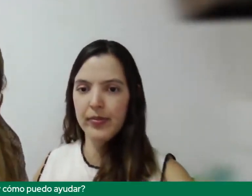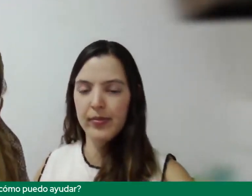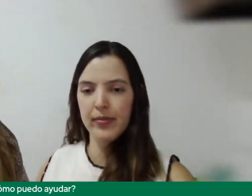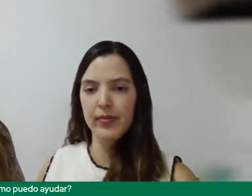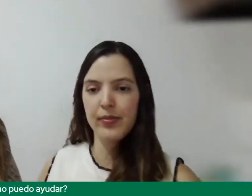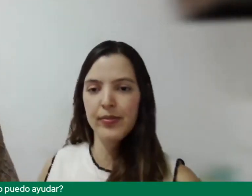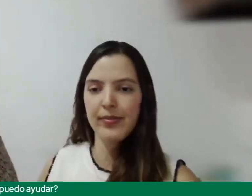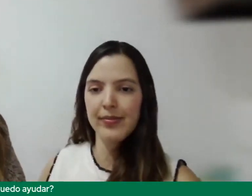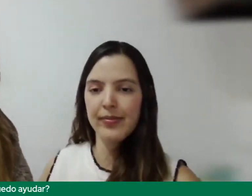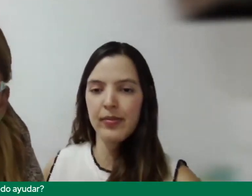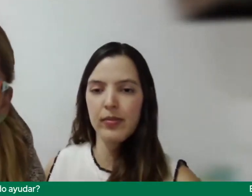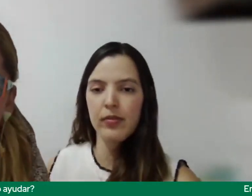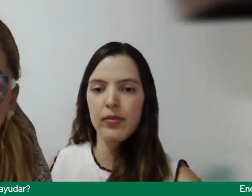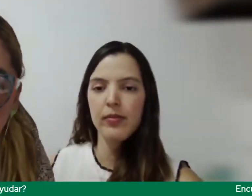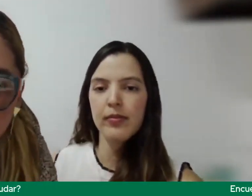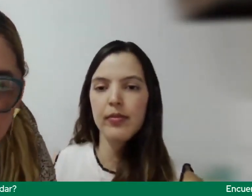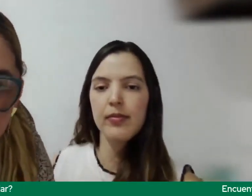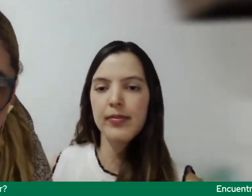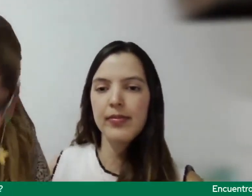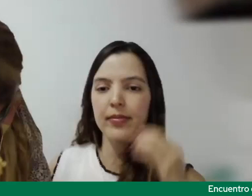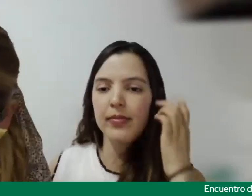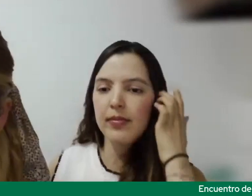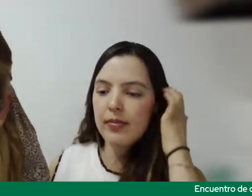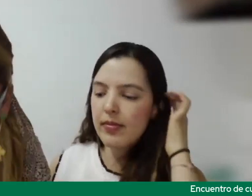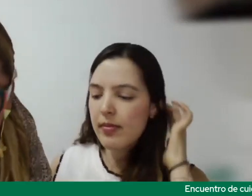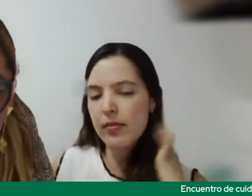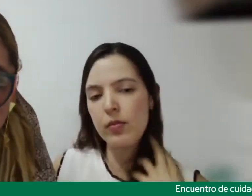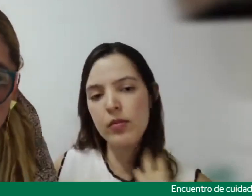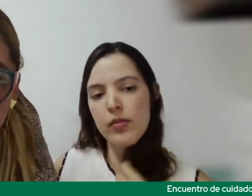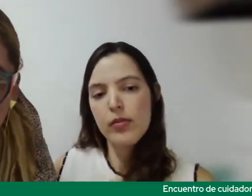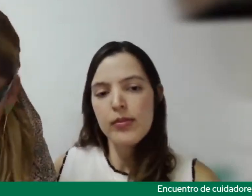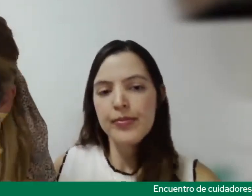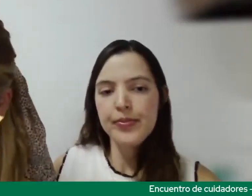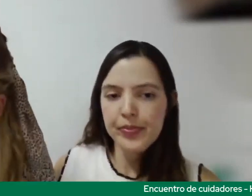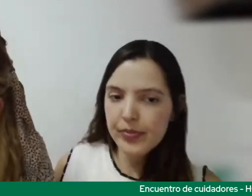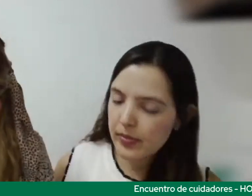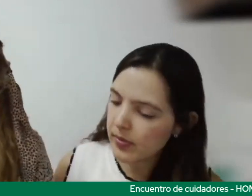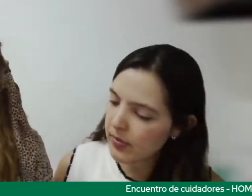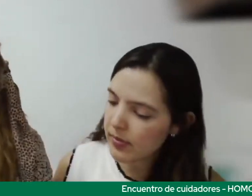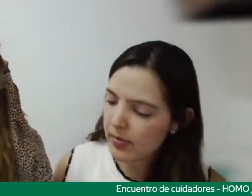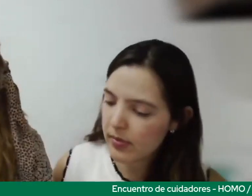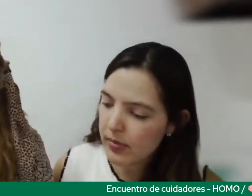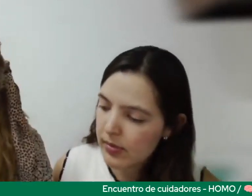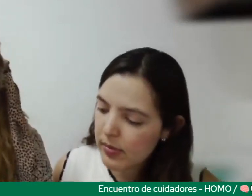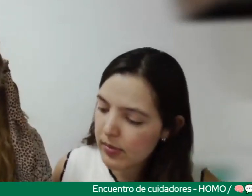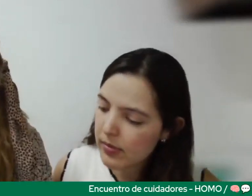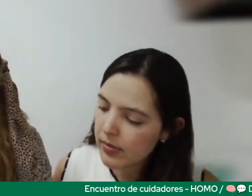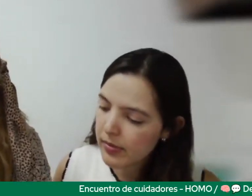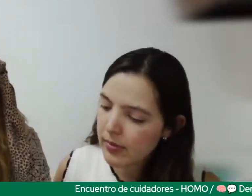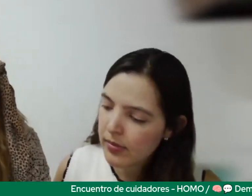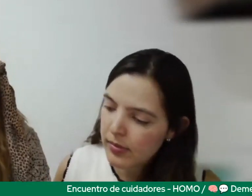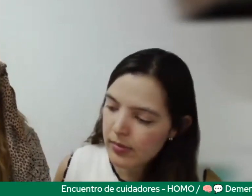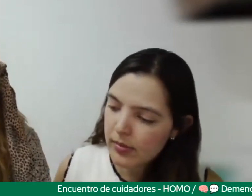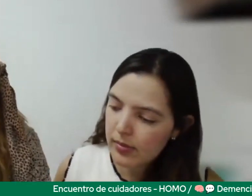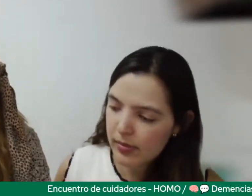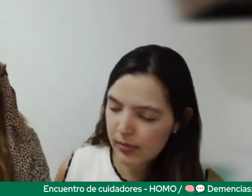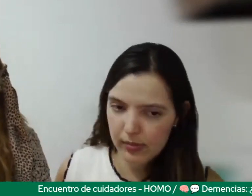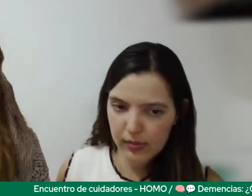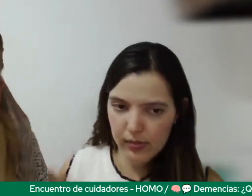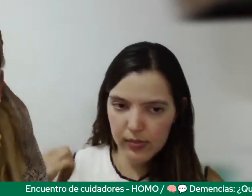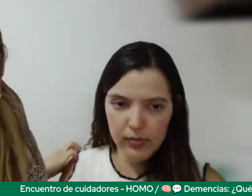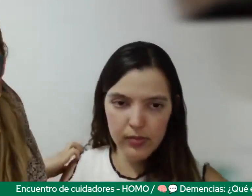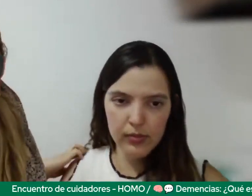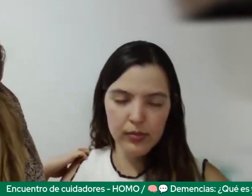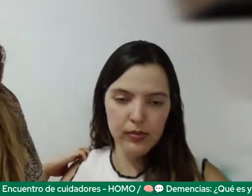Muchas gracias, doctora Natalia. Los invitamos entonces para dentro de 8 días para que se conecten nuevamente. Vamos a tener el